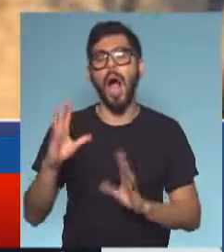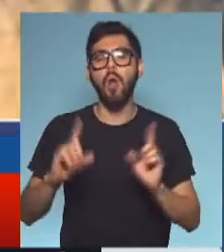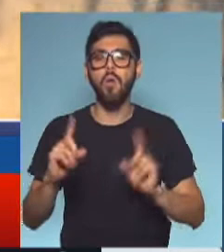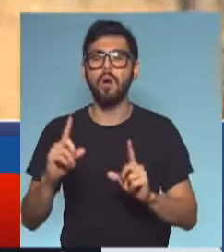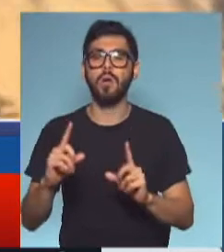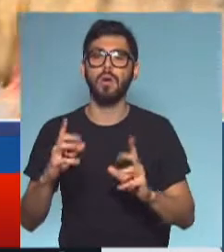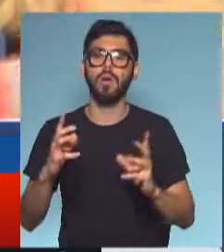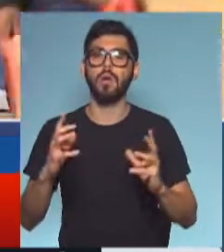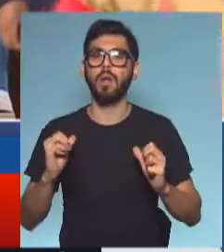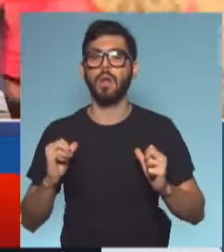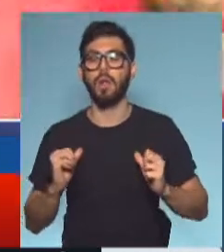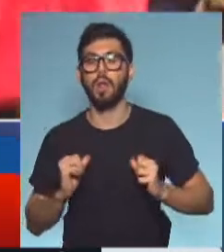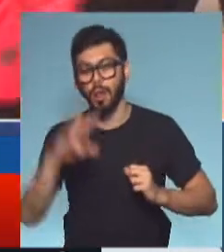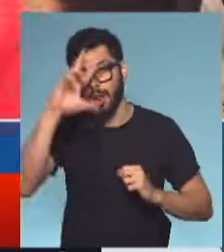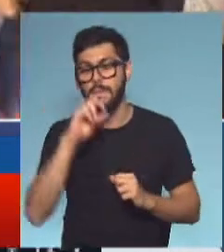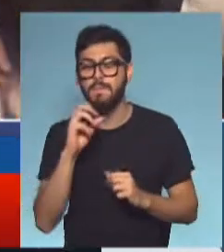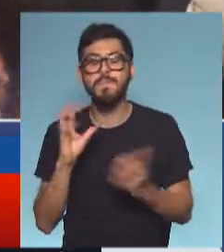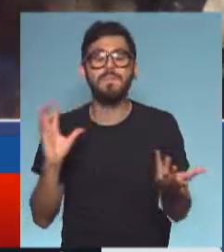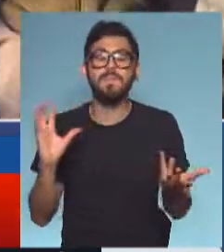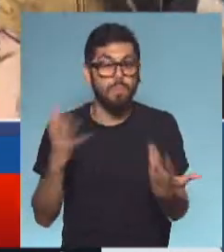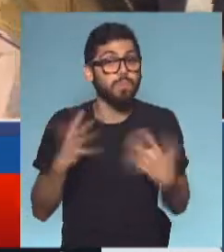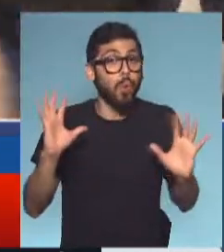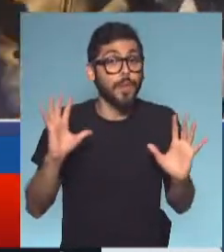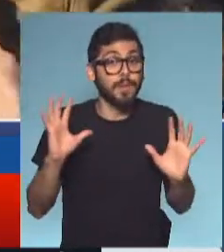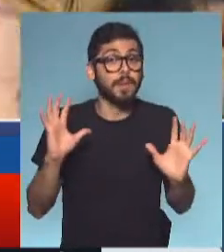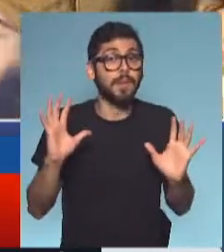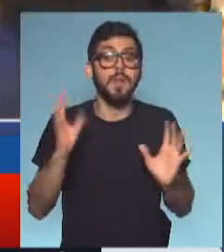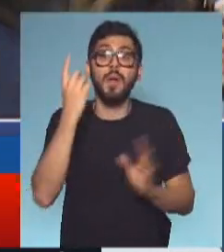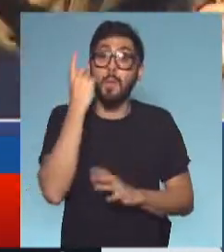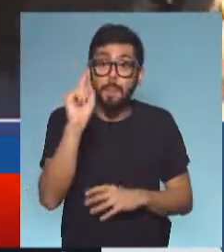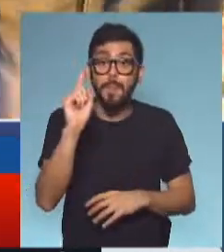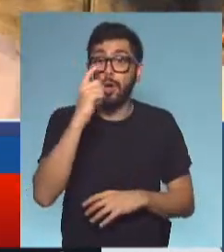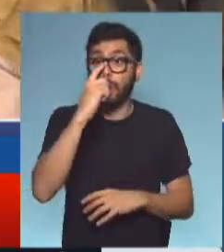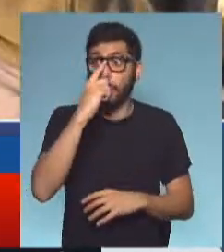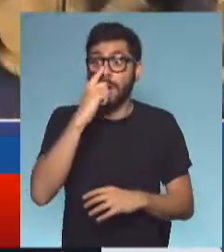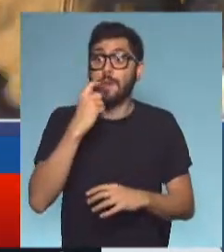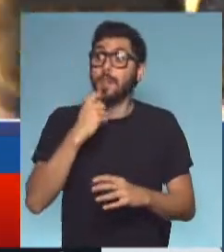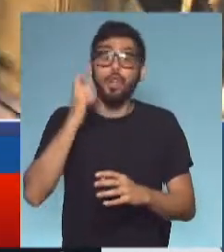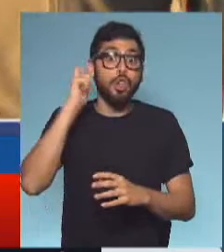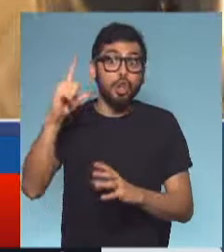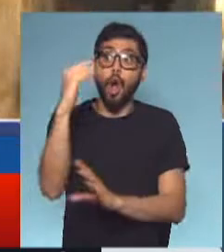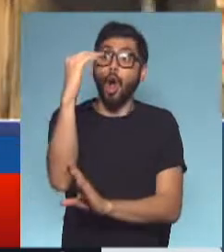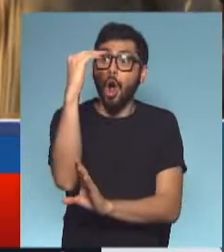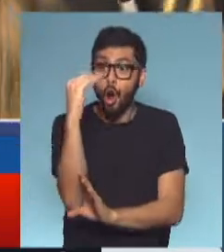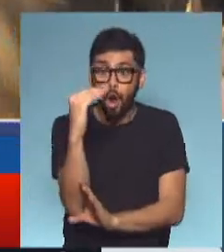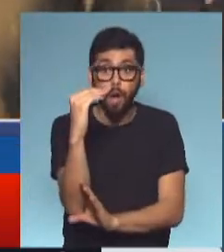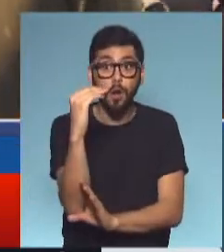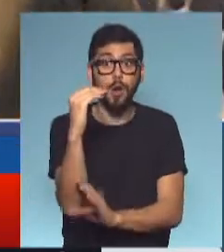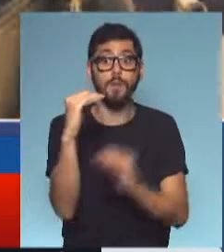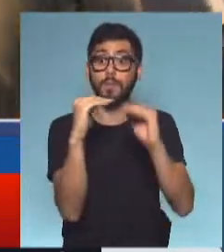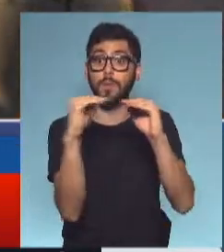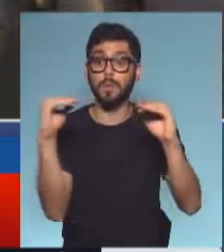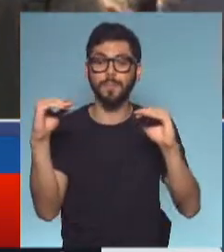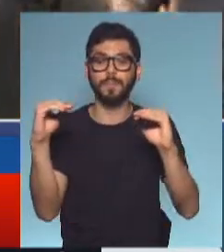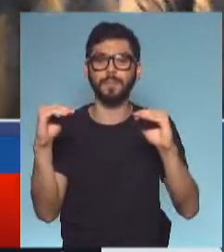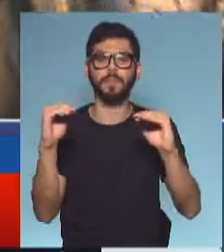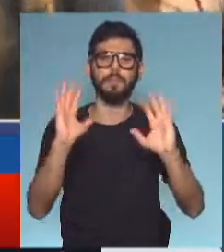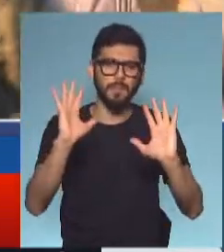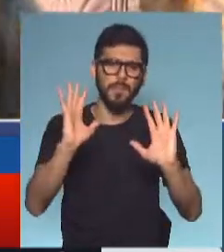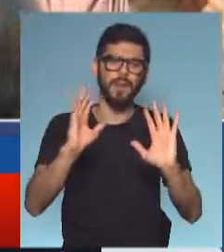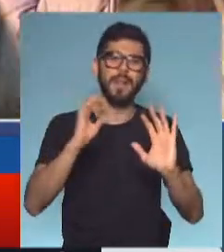relajación y es a veces inevitable que no suceda, pero si pudimos lograr eso, me parece que podemos, si explicamos bien